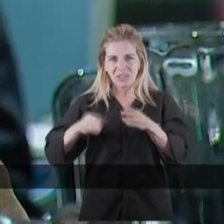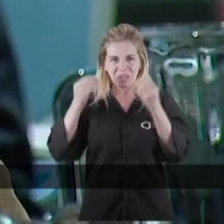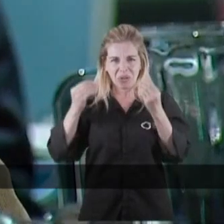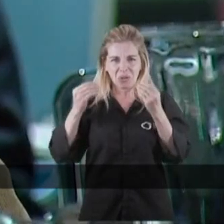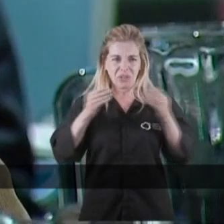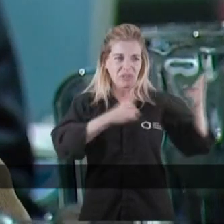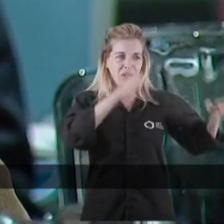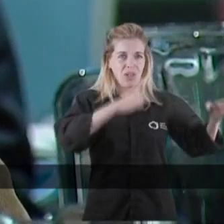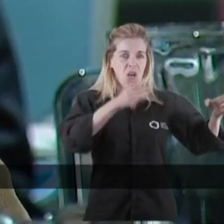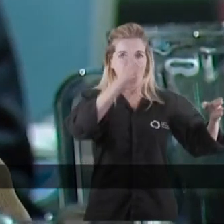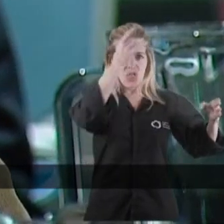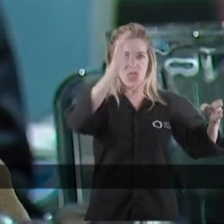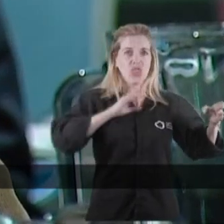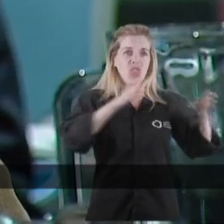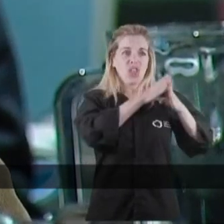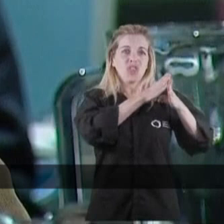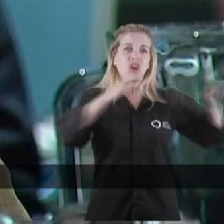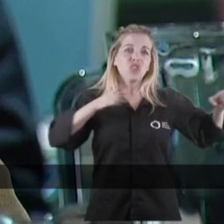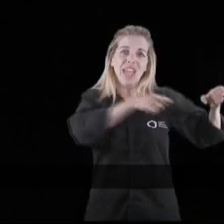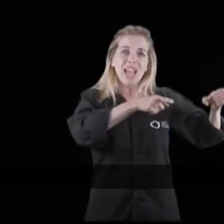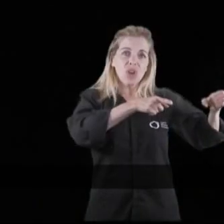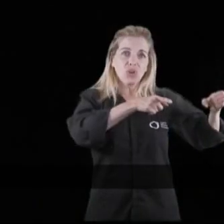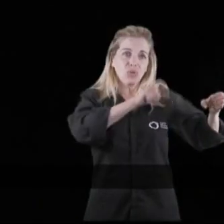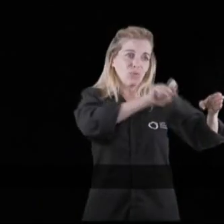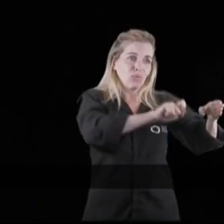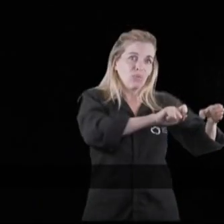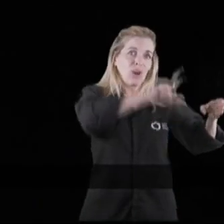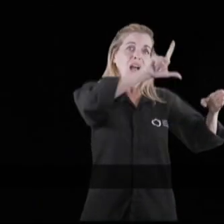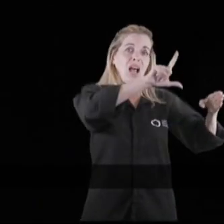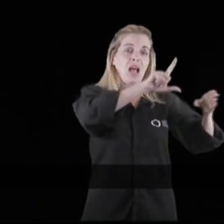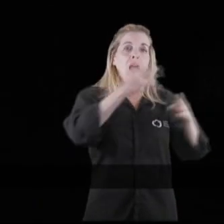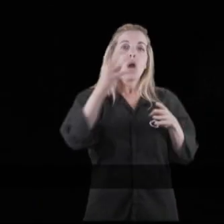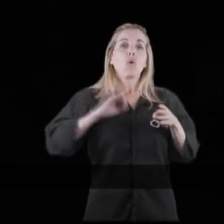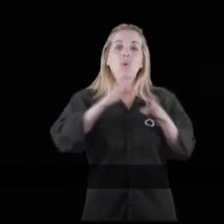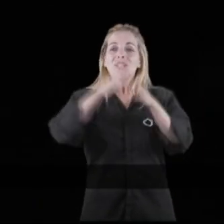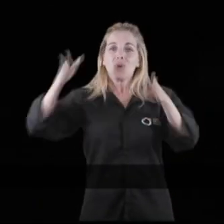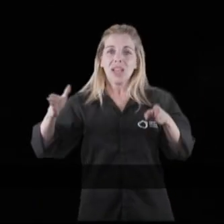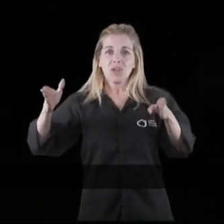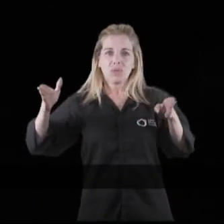logró conseguir a lo largo de 12 años se perdió en 4.